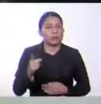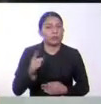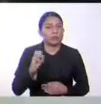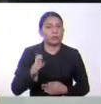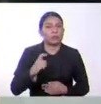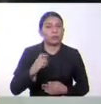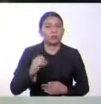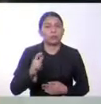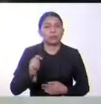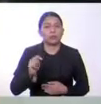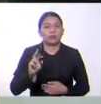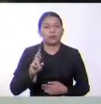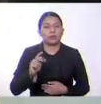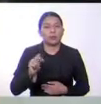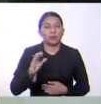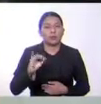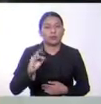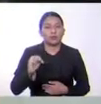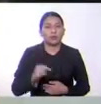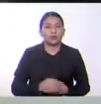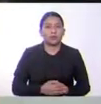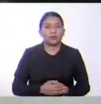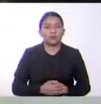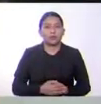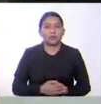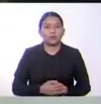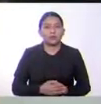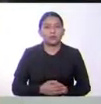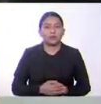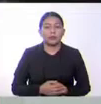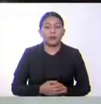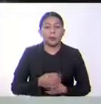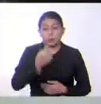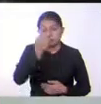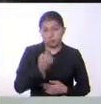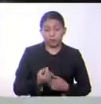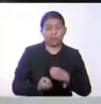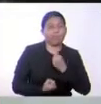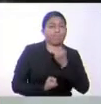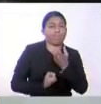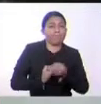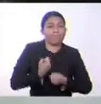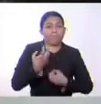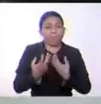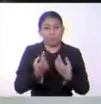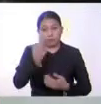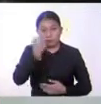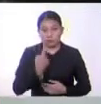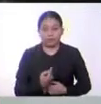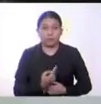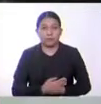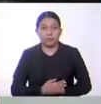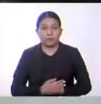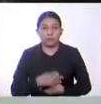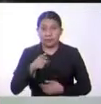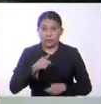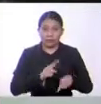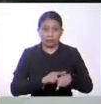una evocación muy intimista. La poeta o la poetisa en este